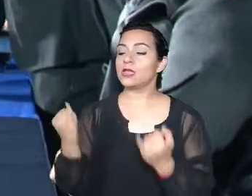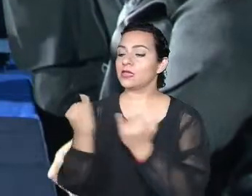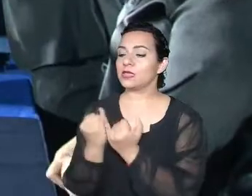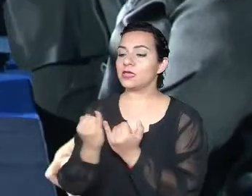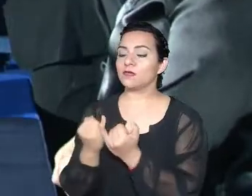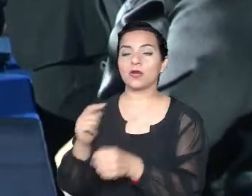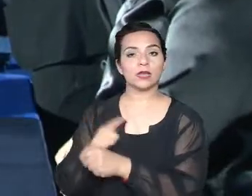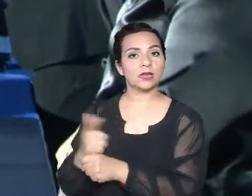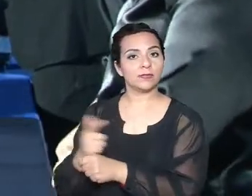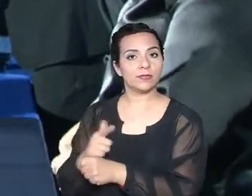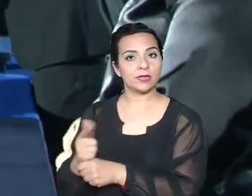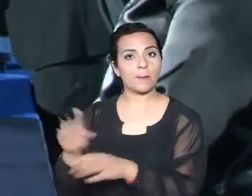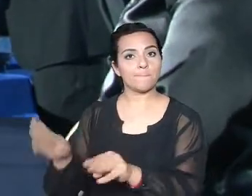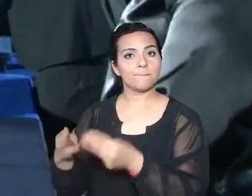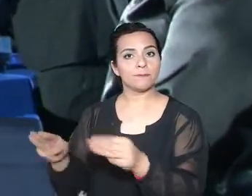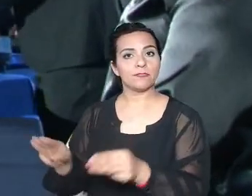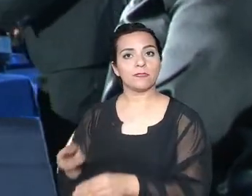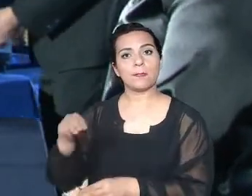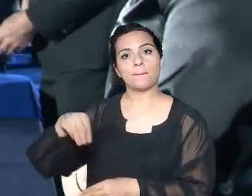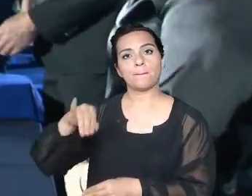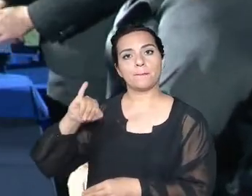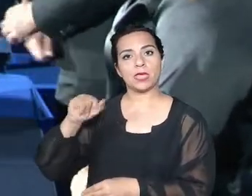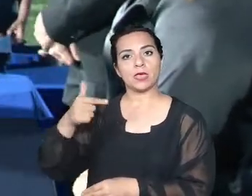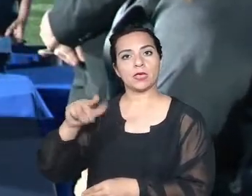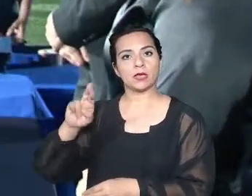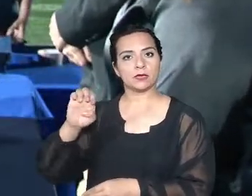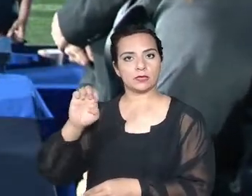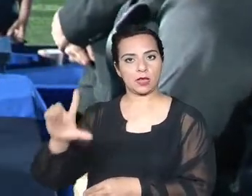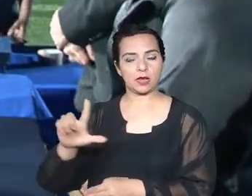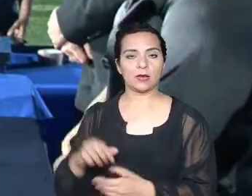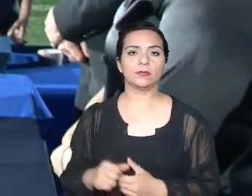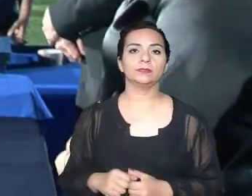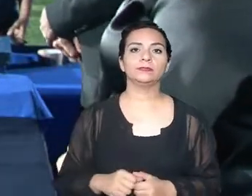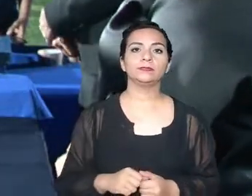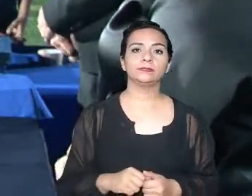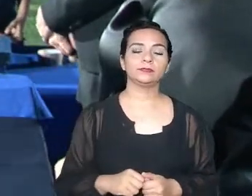Igualmente de la licenciatura en música, Miguel Ángel Castillo Encinas.